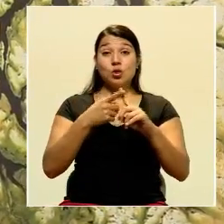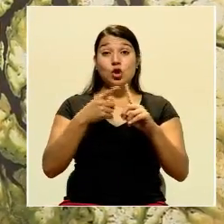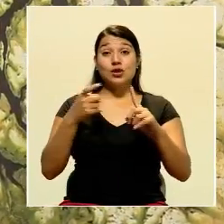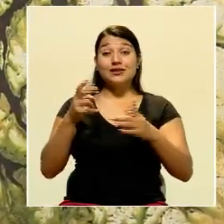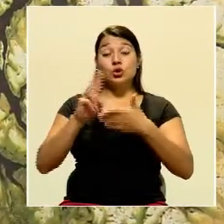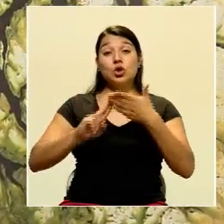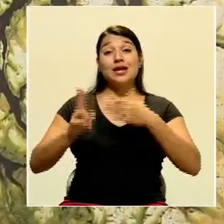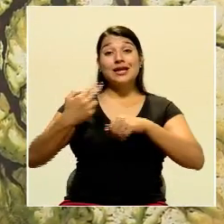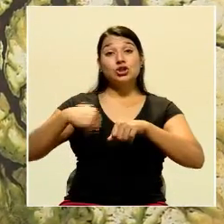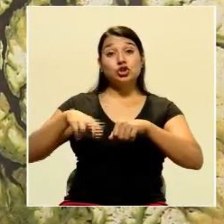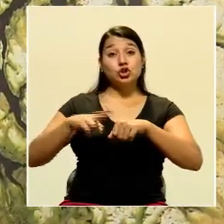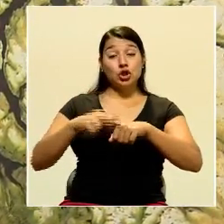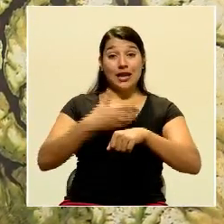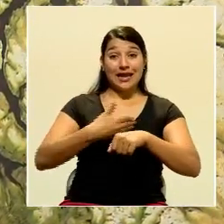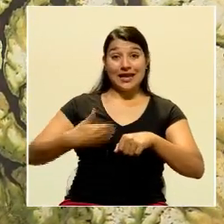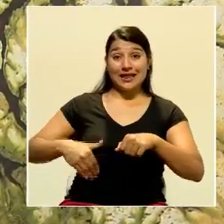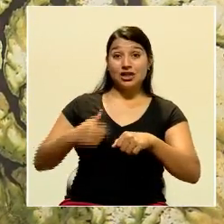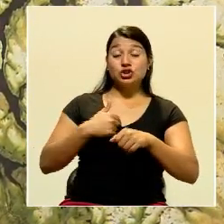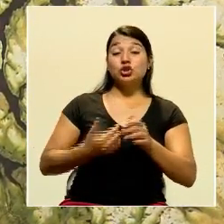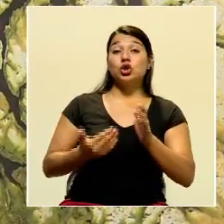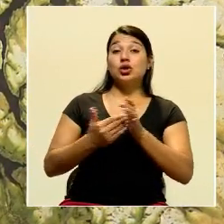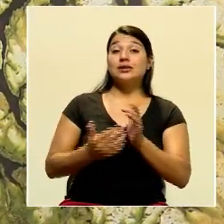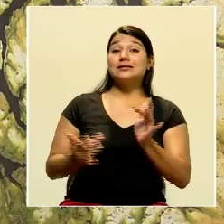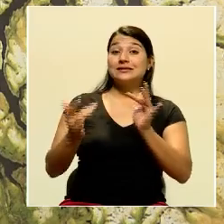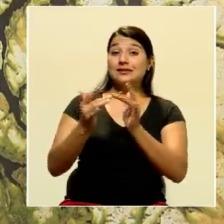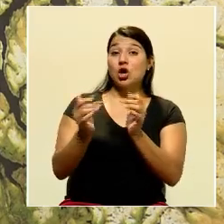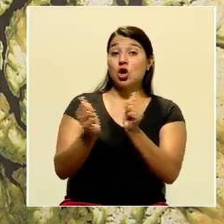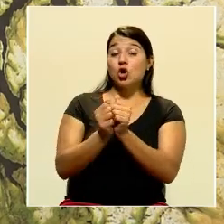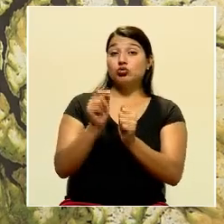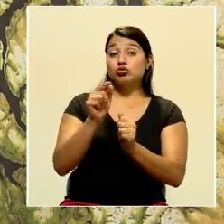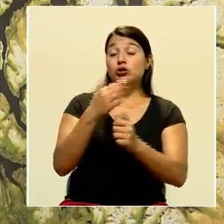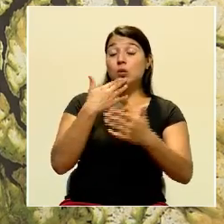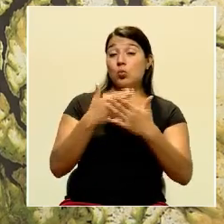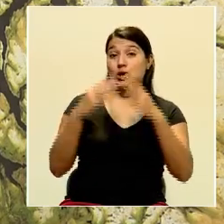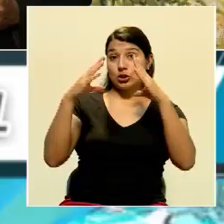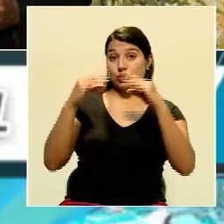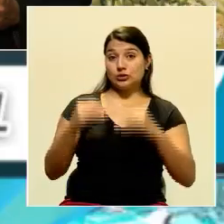UNA en Heredia. Regreso con usted al estudio. Buenas noches.